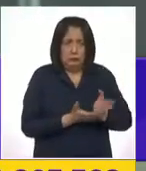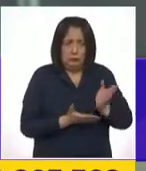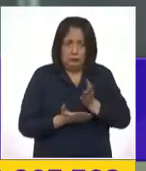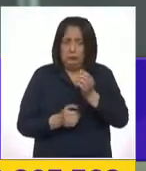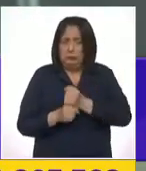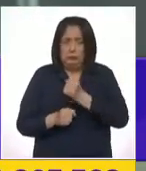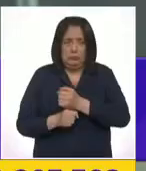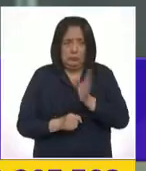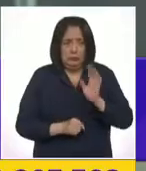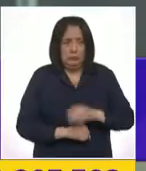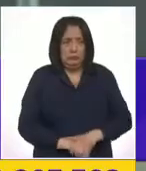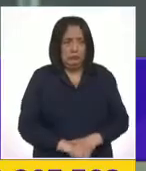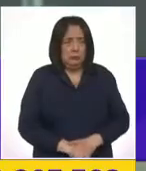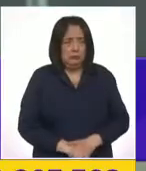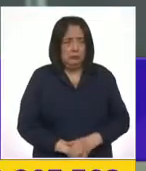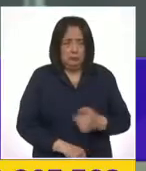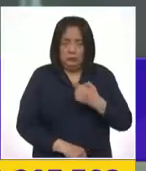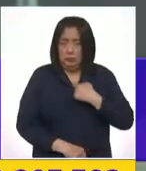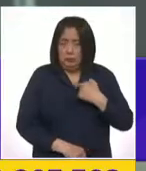y su destino.